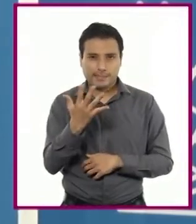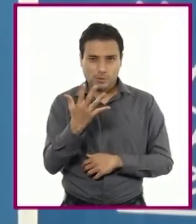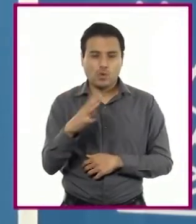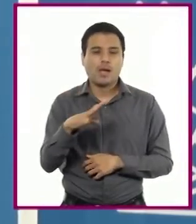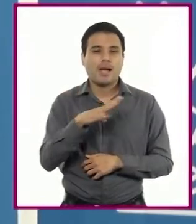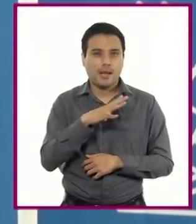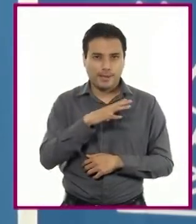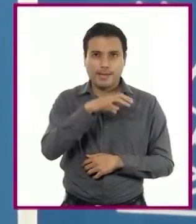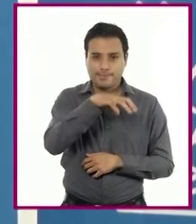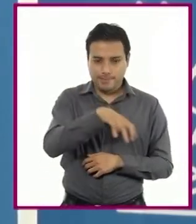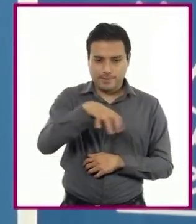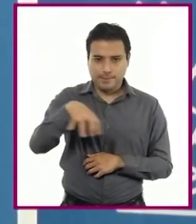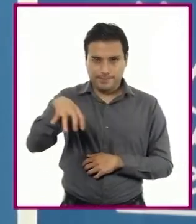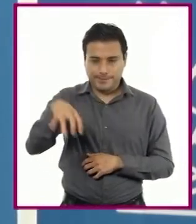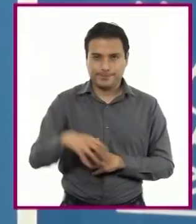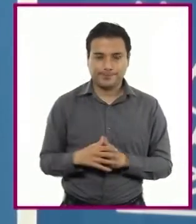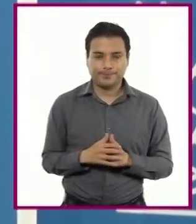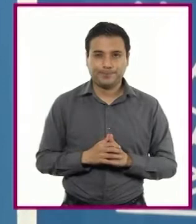fundarse la ONU.